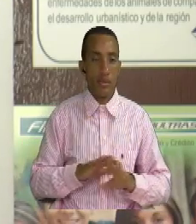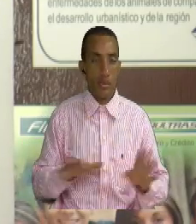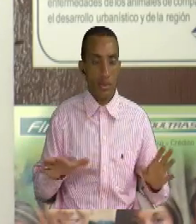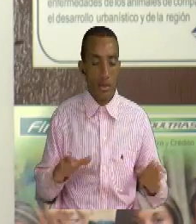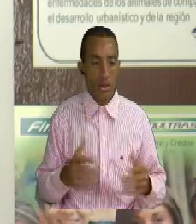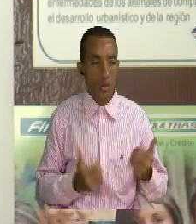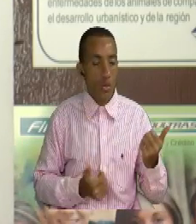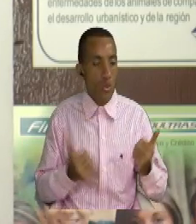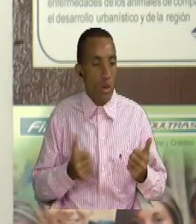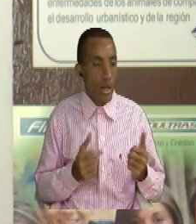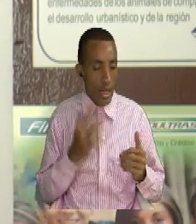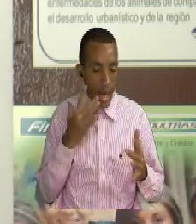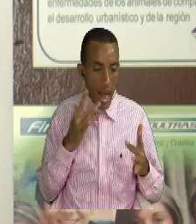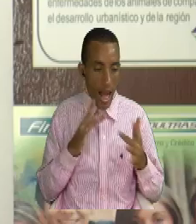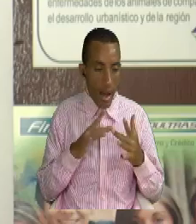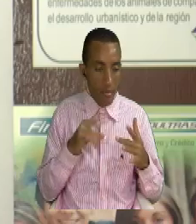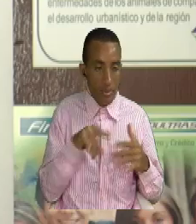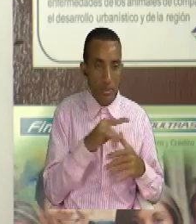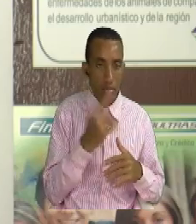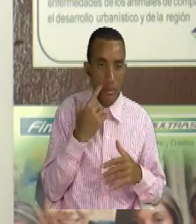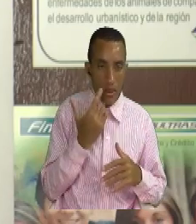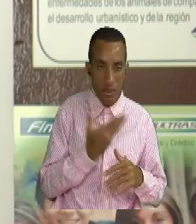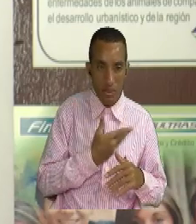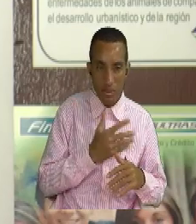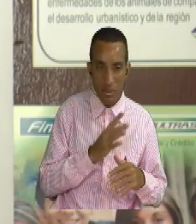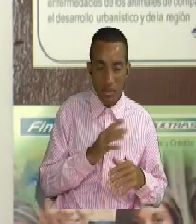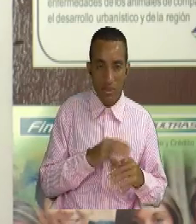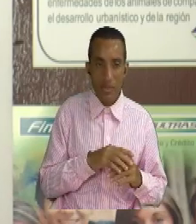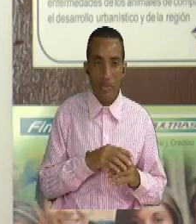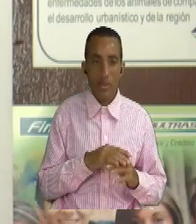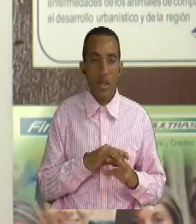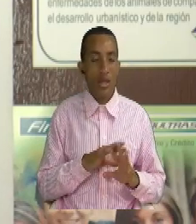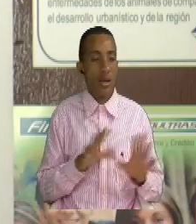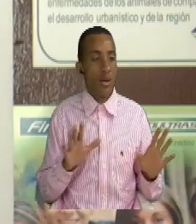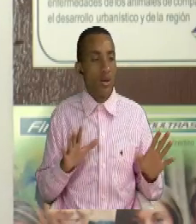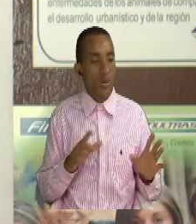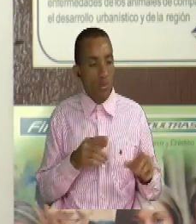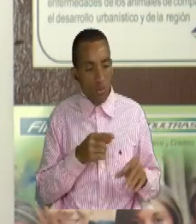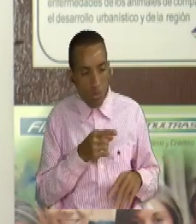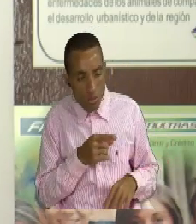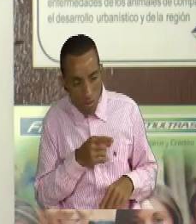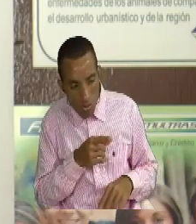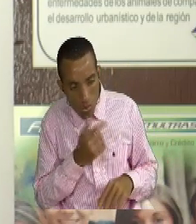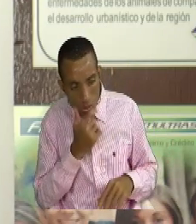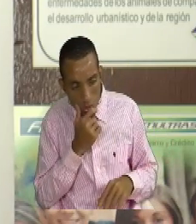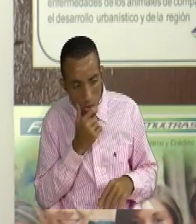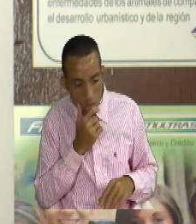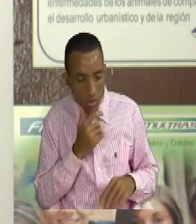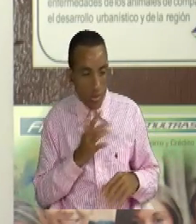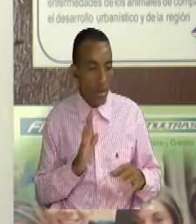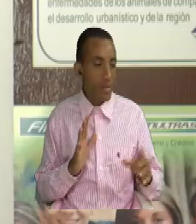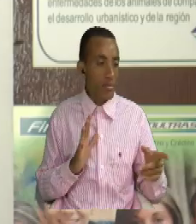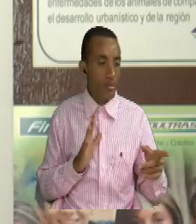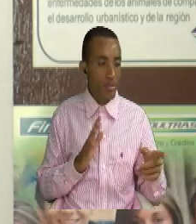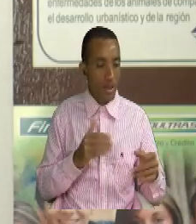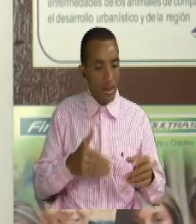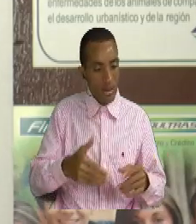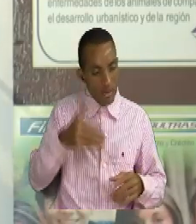los más acordes, de acuerdo a la raza, de acuerdo a la especie y de acuerdo a la edad de la